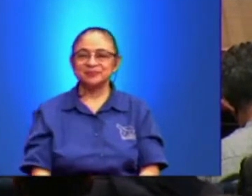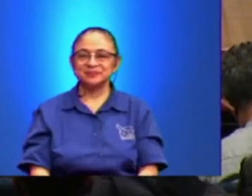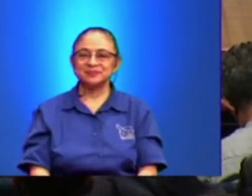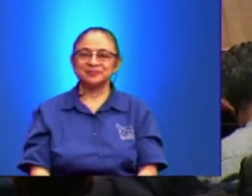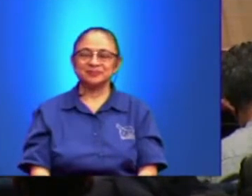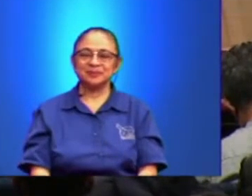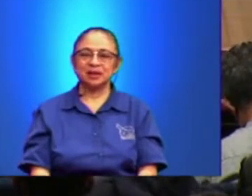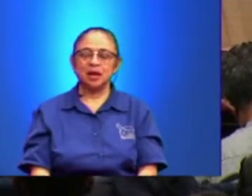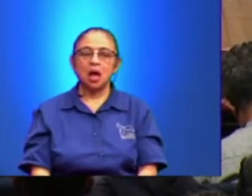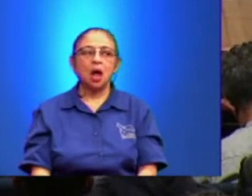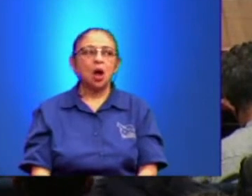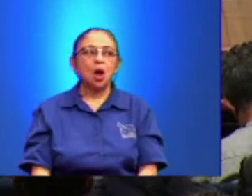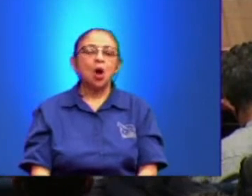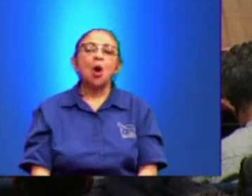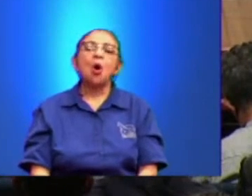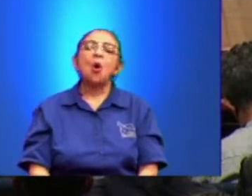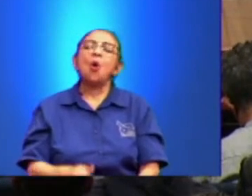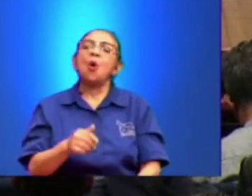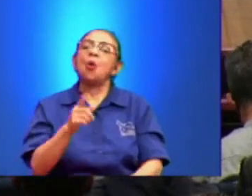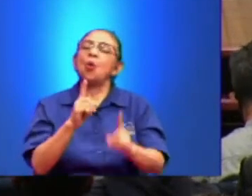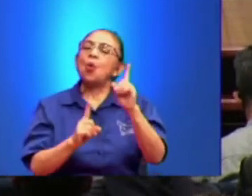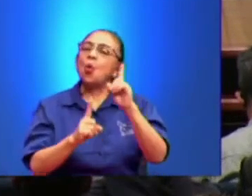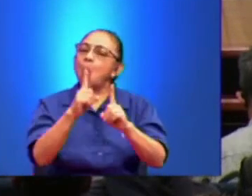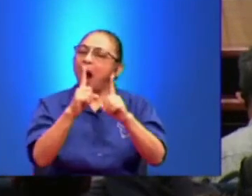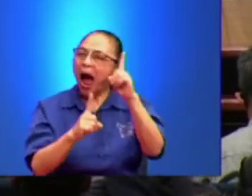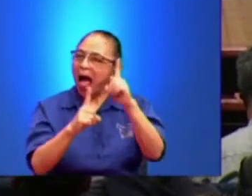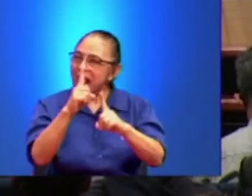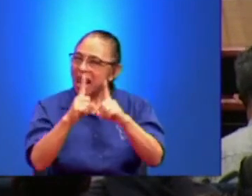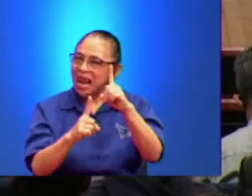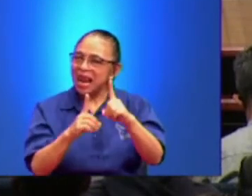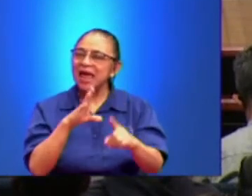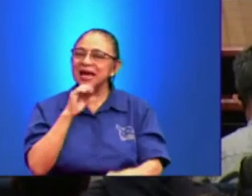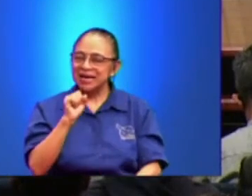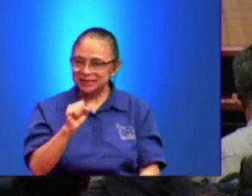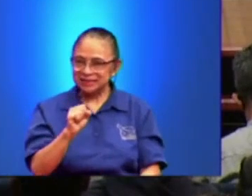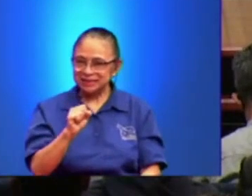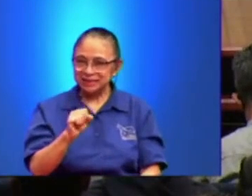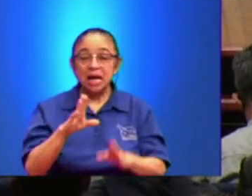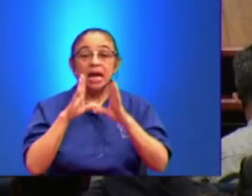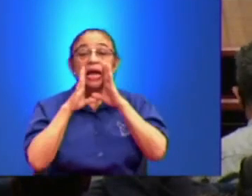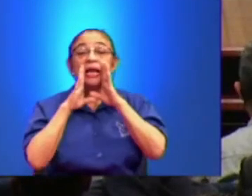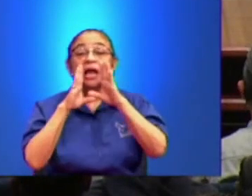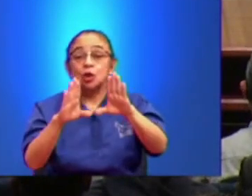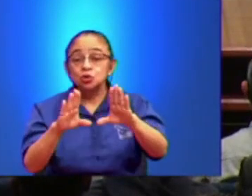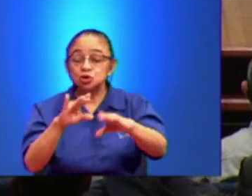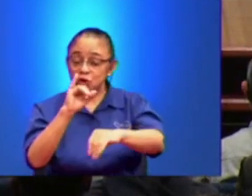cuál es el kata hello de la iglesia según lo que hemos aprendido hasta ahorita